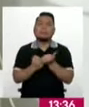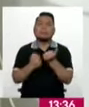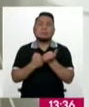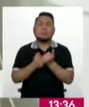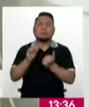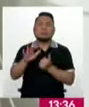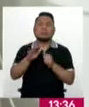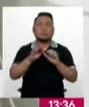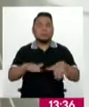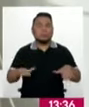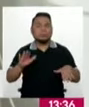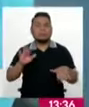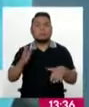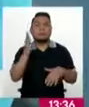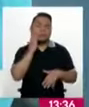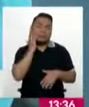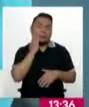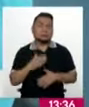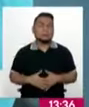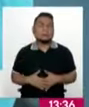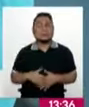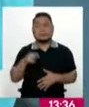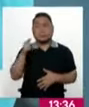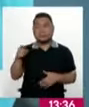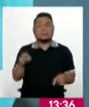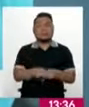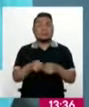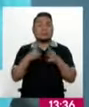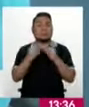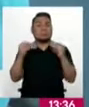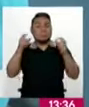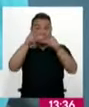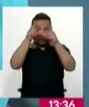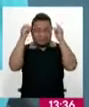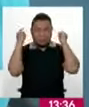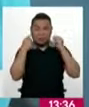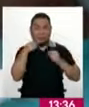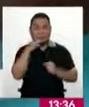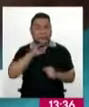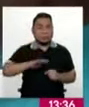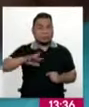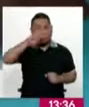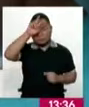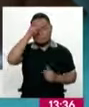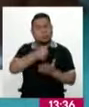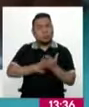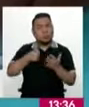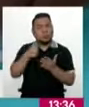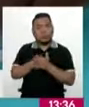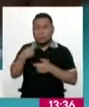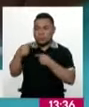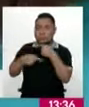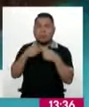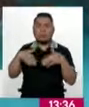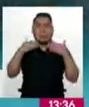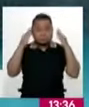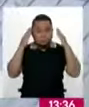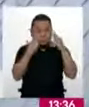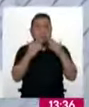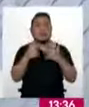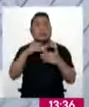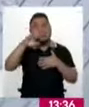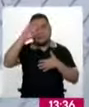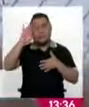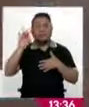al soporte a la madre así como ellas hay miles de enfermeros y enfermeras en el país que luchan día a día para atender a los pacientes en